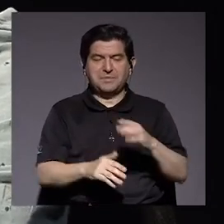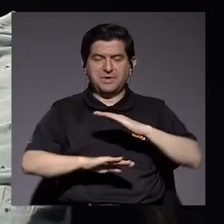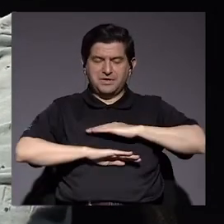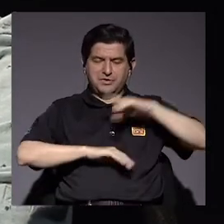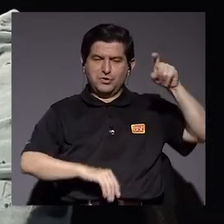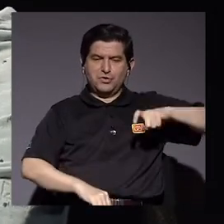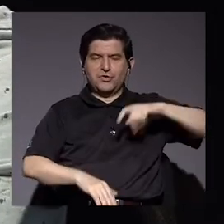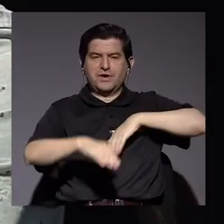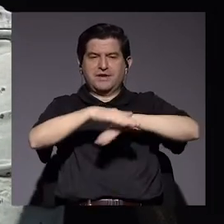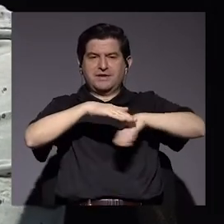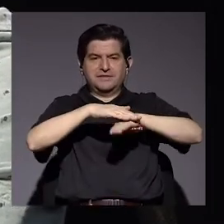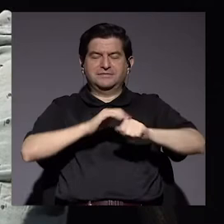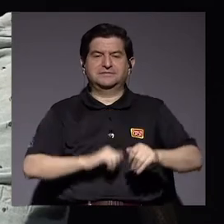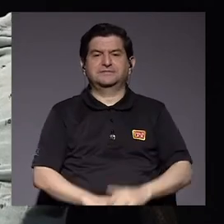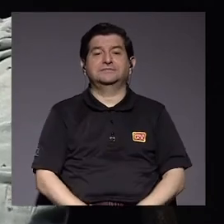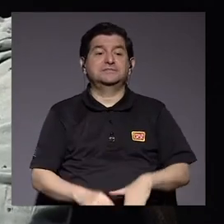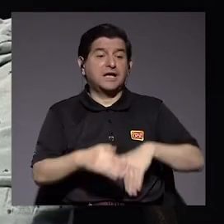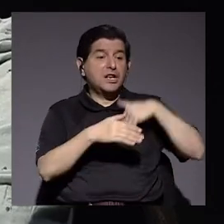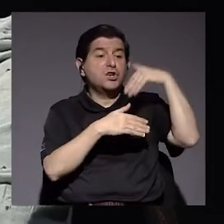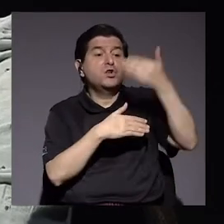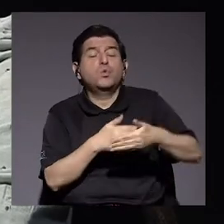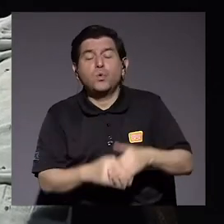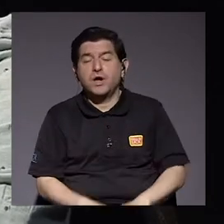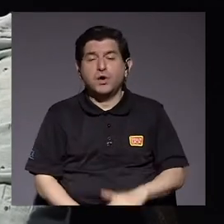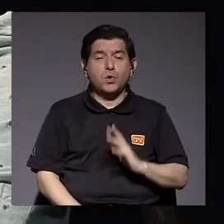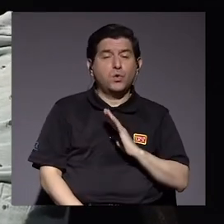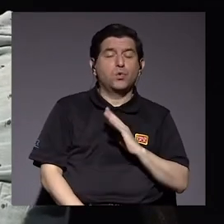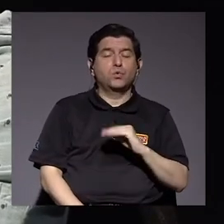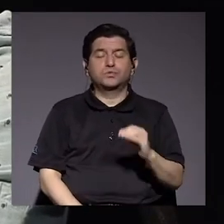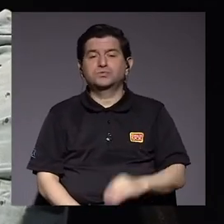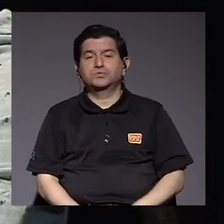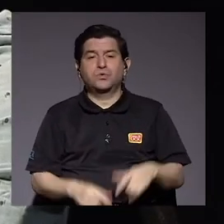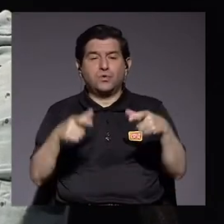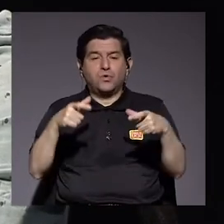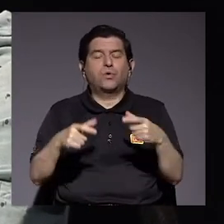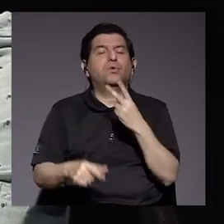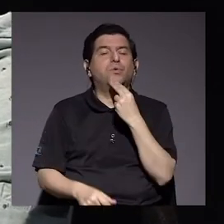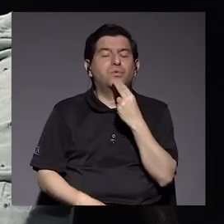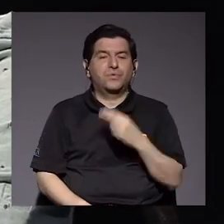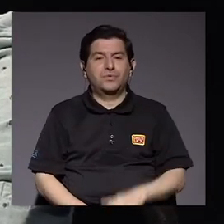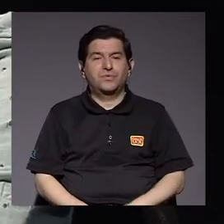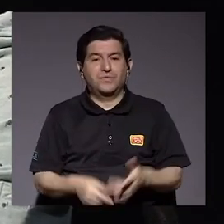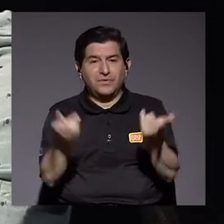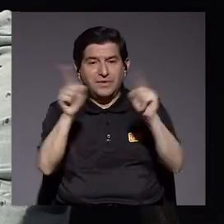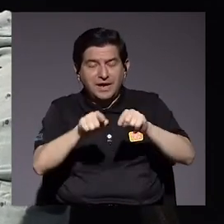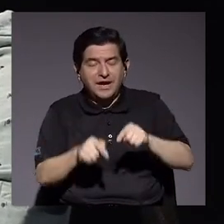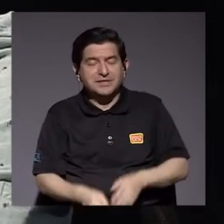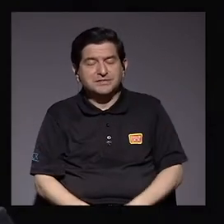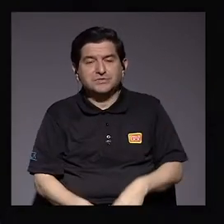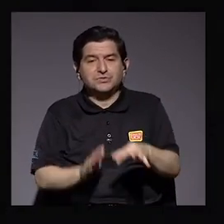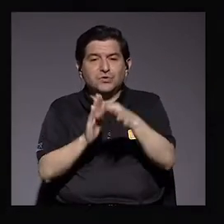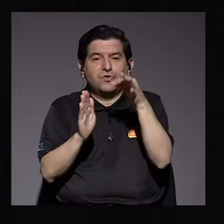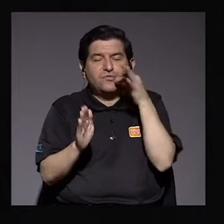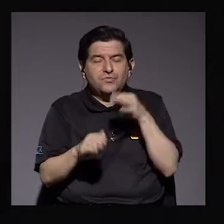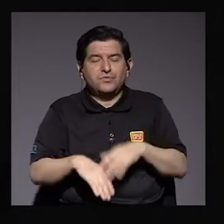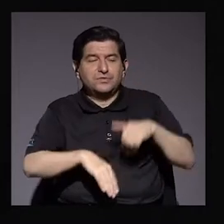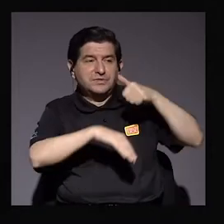sus necesidades básicas, luego vendrán los lujos o los postres, que en este caso serían las frutas exóticas que nosotros les enviamos, ¿verdad? Melón, uh-huh,